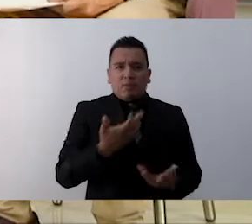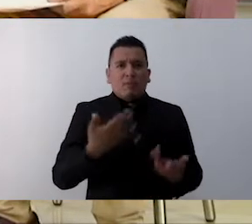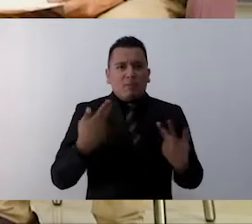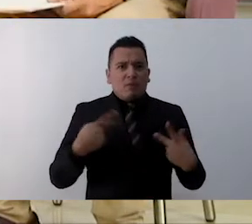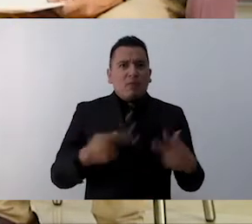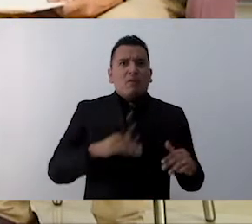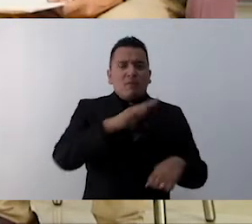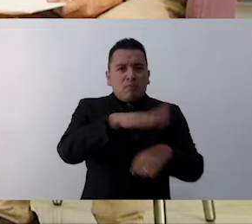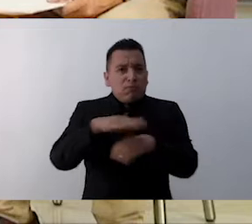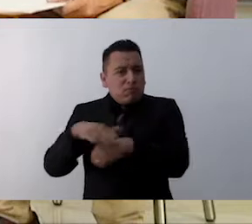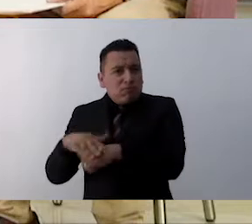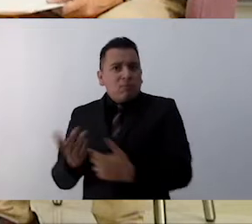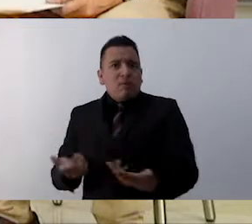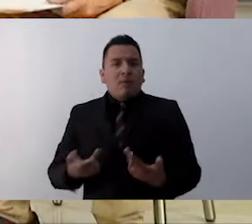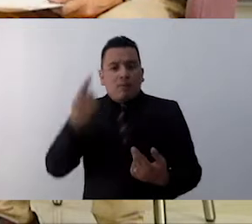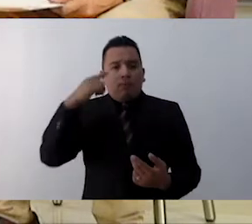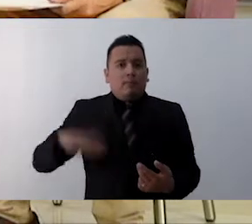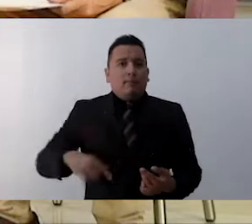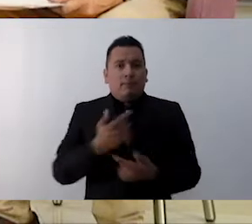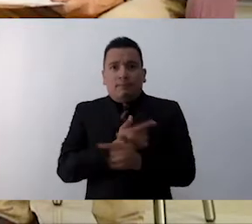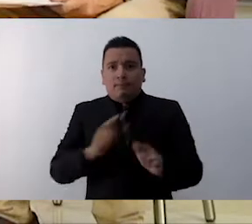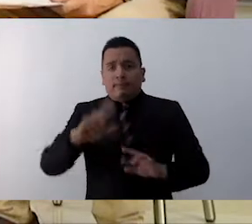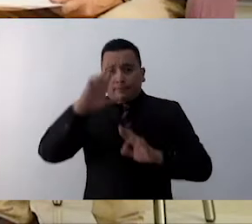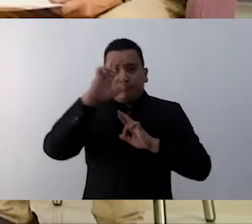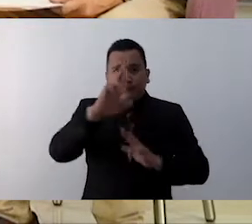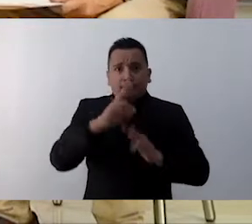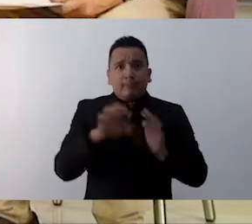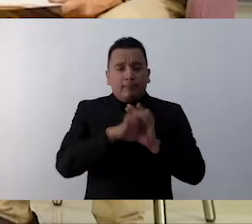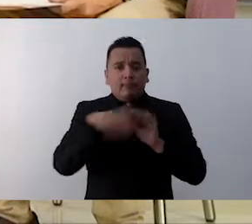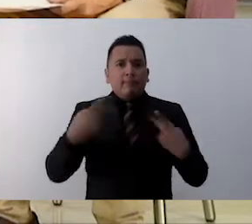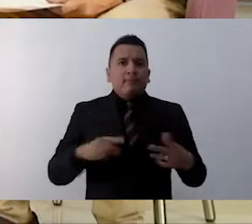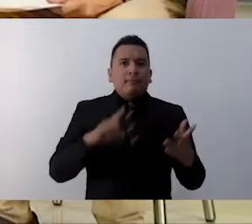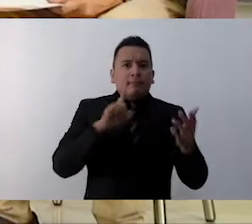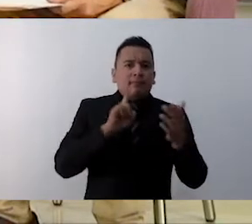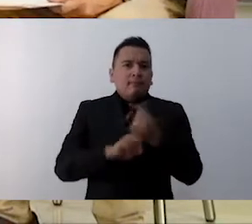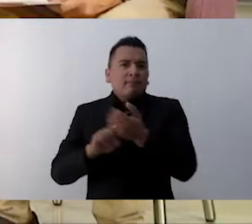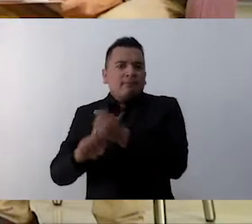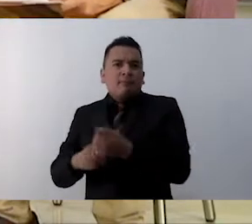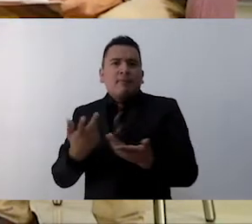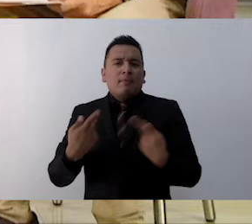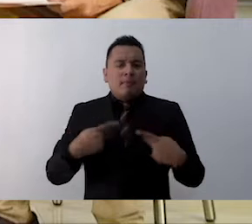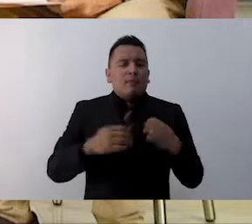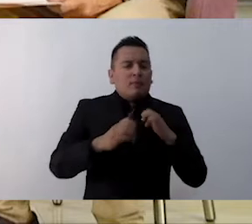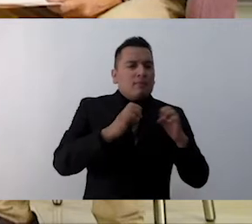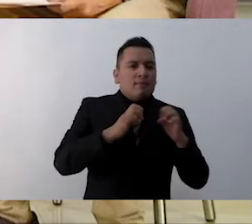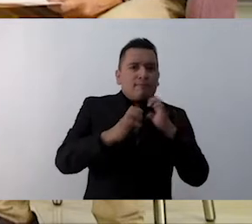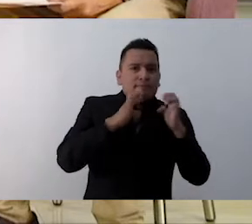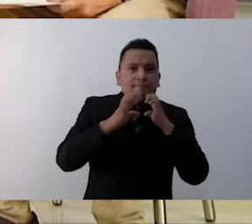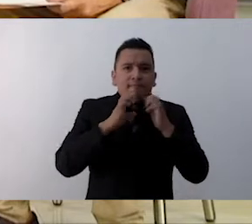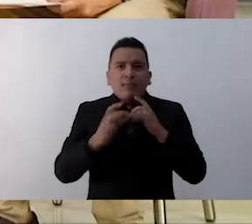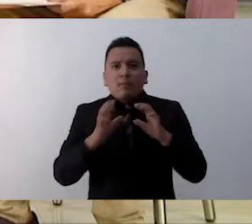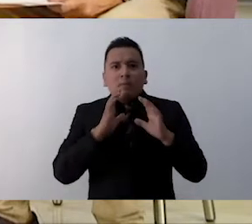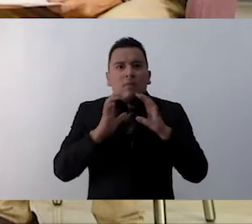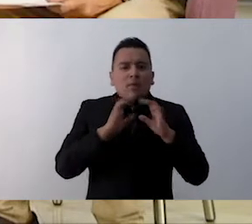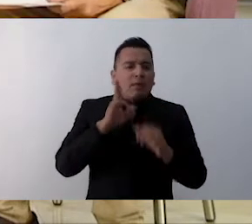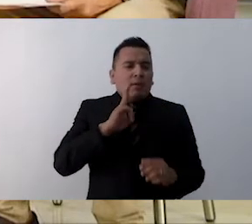fomento de la democracia, obviamente hacia su interior con sus trabajadores, hacia el exterior? ¿Qué papel tendría que